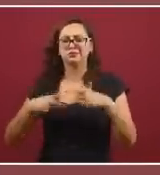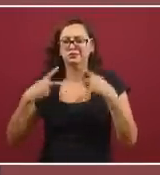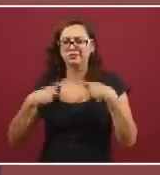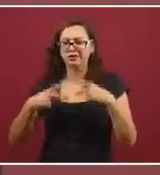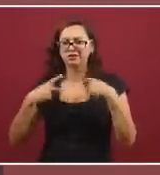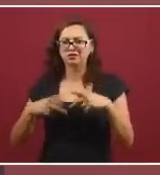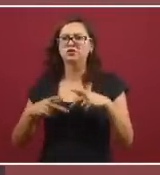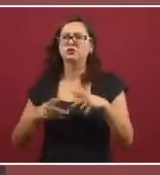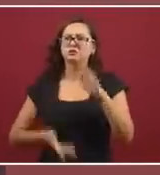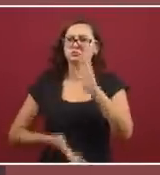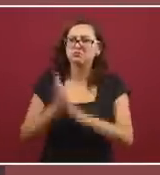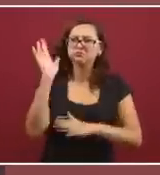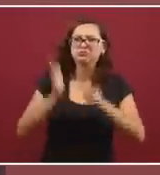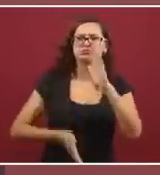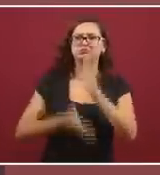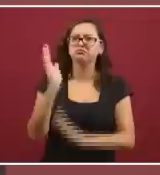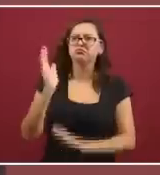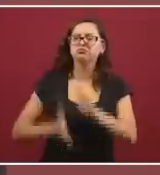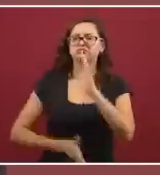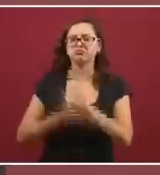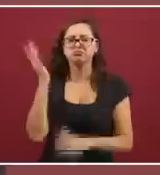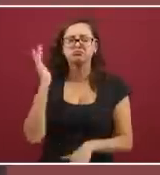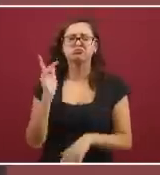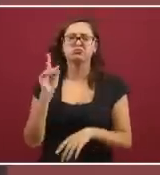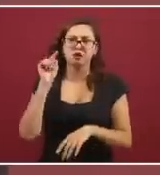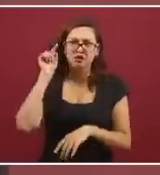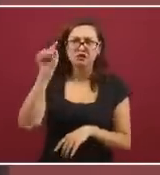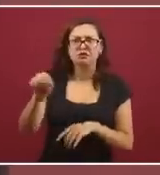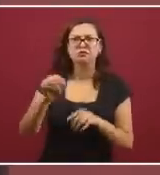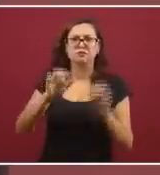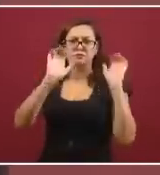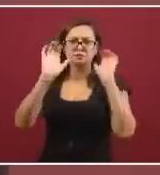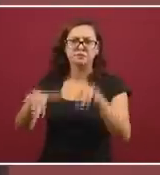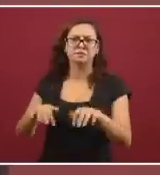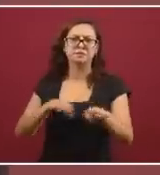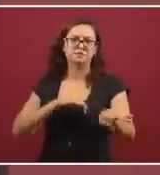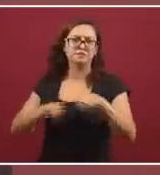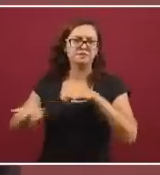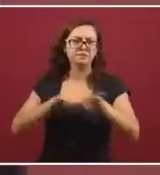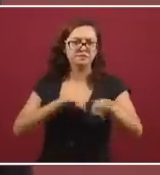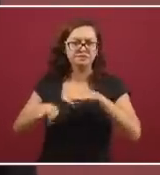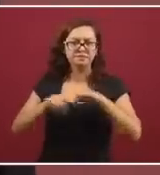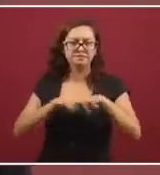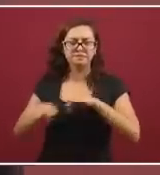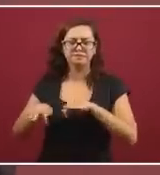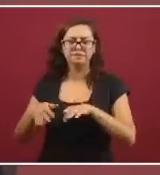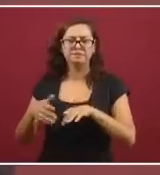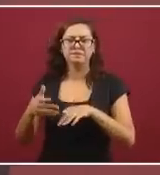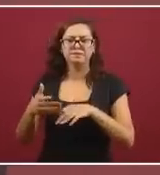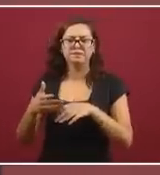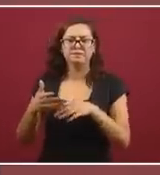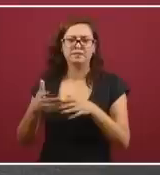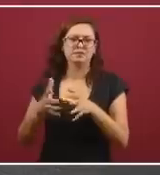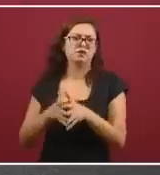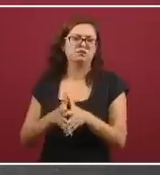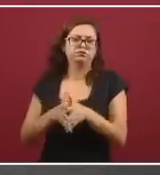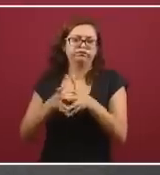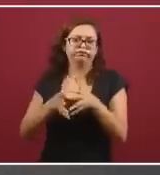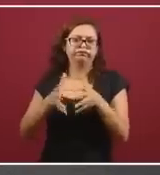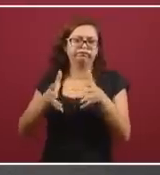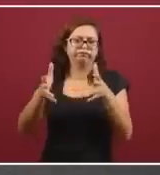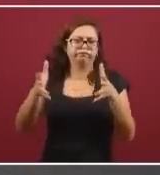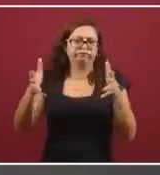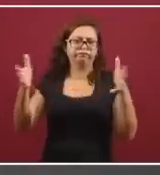buscarse la vida en nuevo léon de otros estados por eso su crecimiento